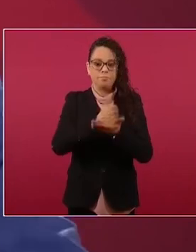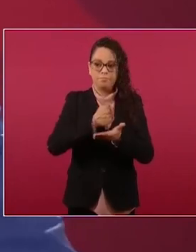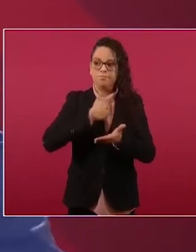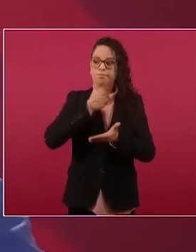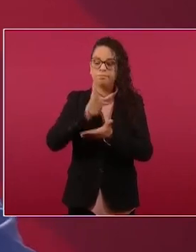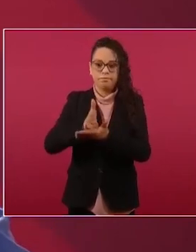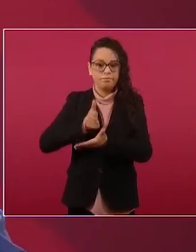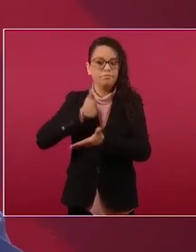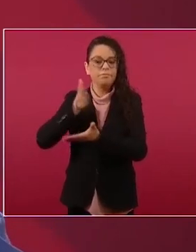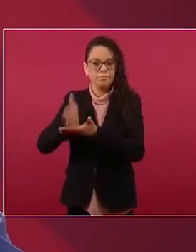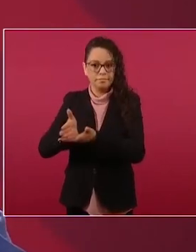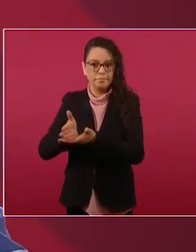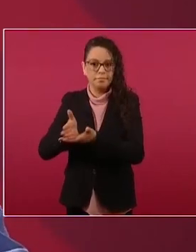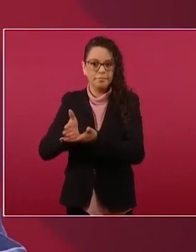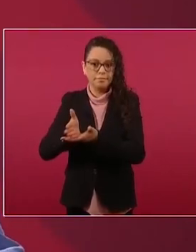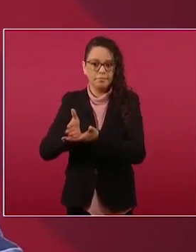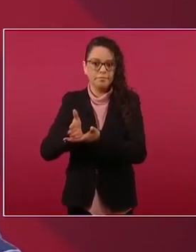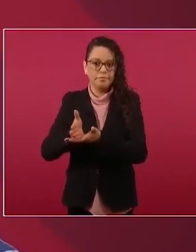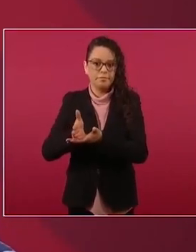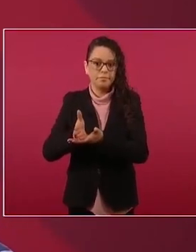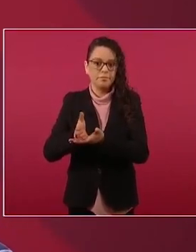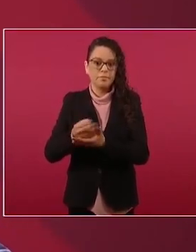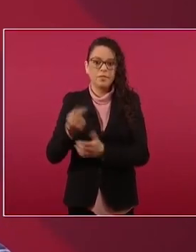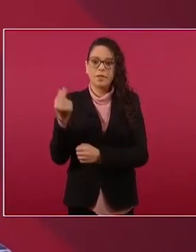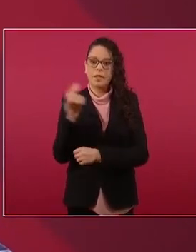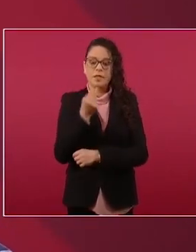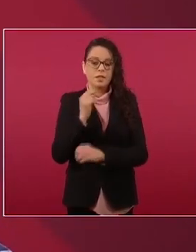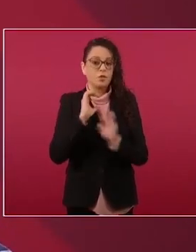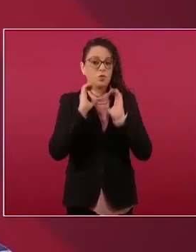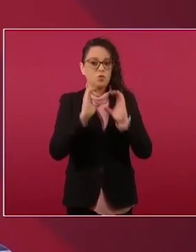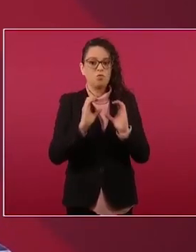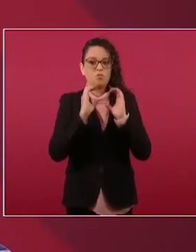Es mantenerlos en buen estado,